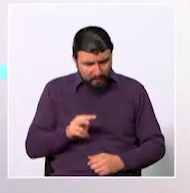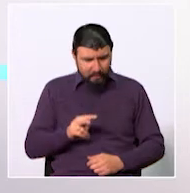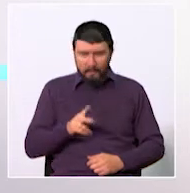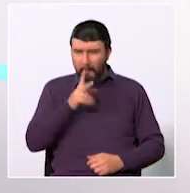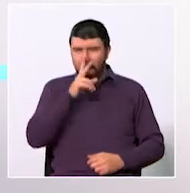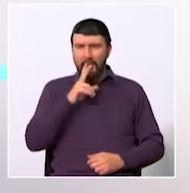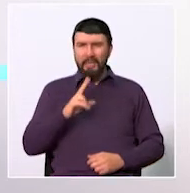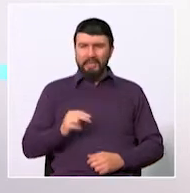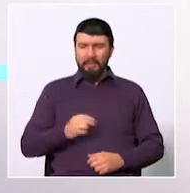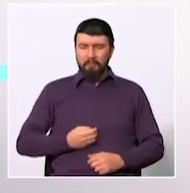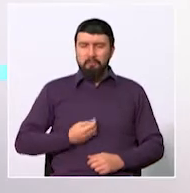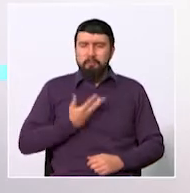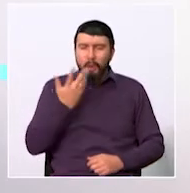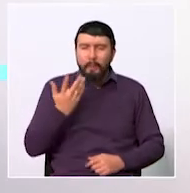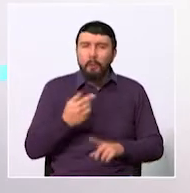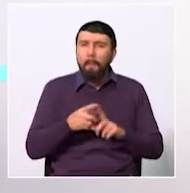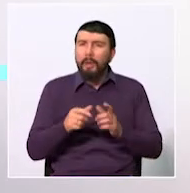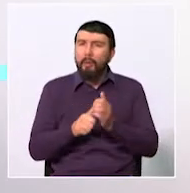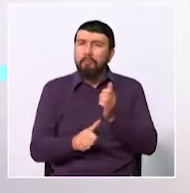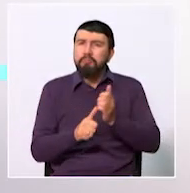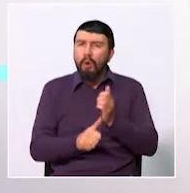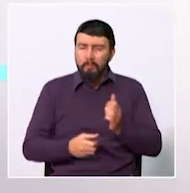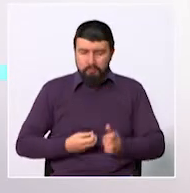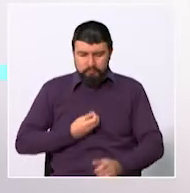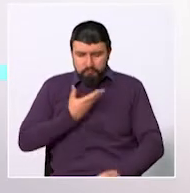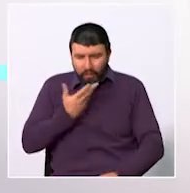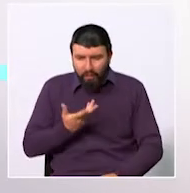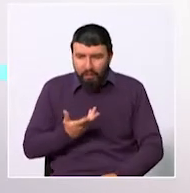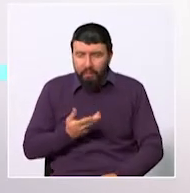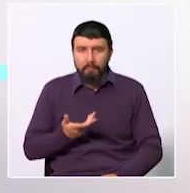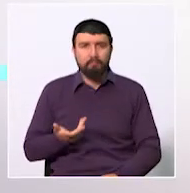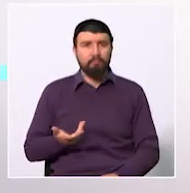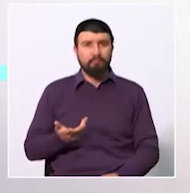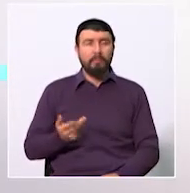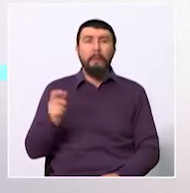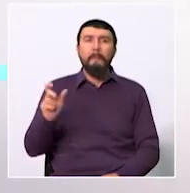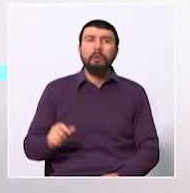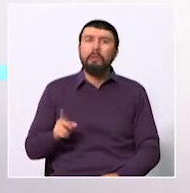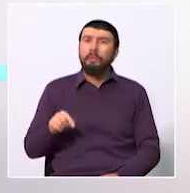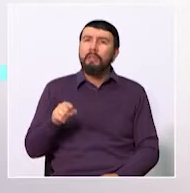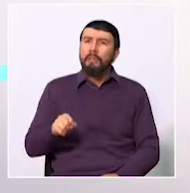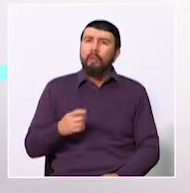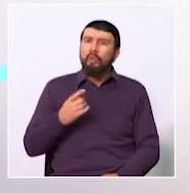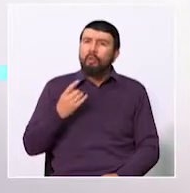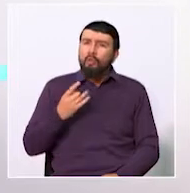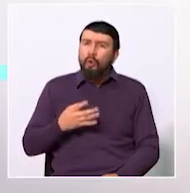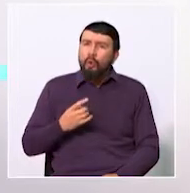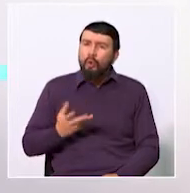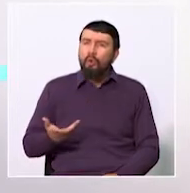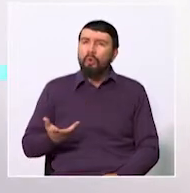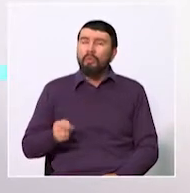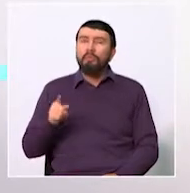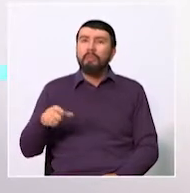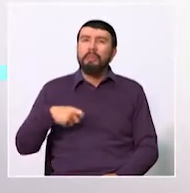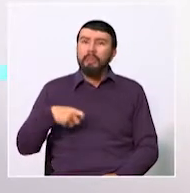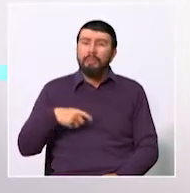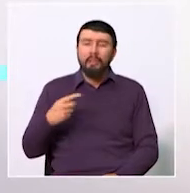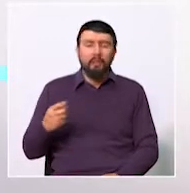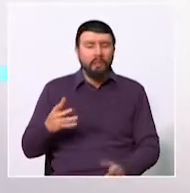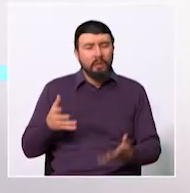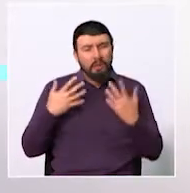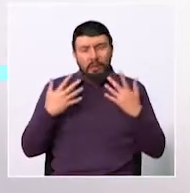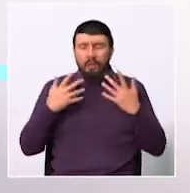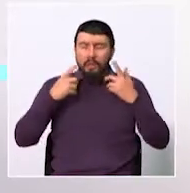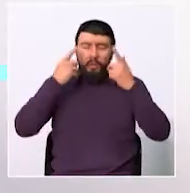la persona empieza a tener un gran dolor presenta fiebre presenta un dolor severo